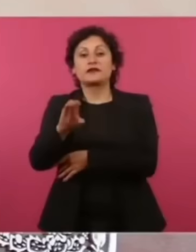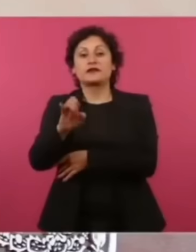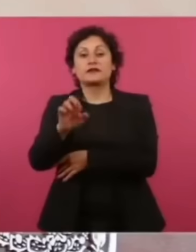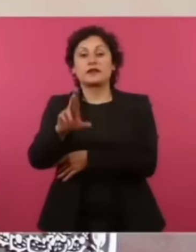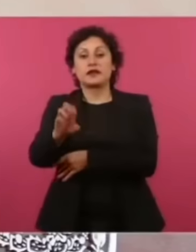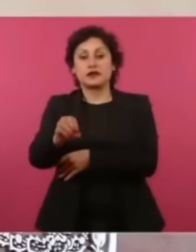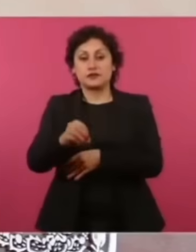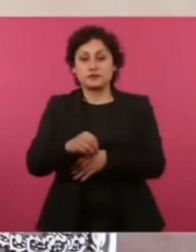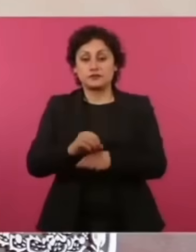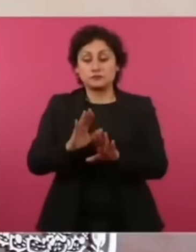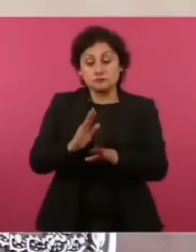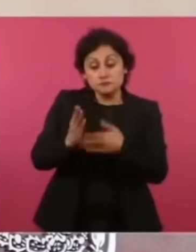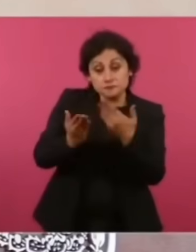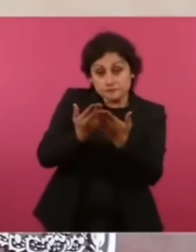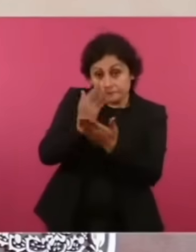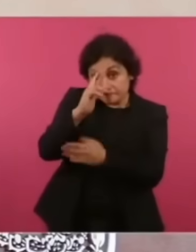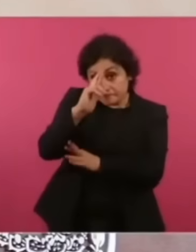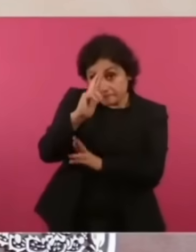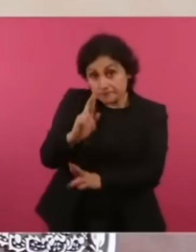con todo respeto.